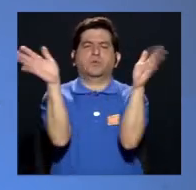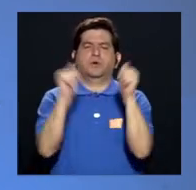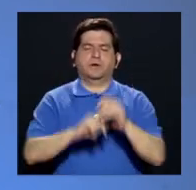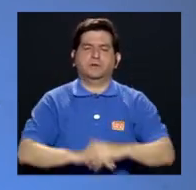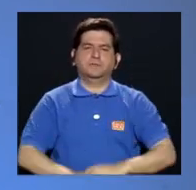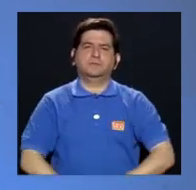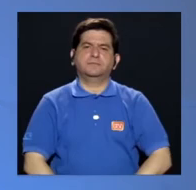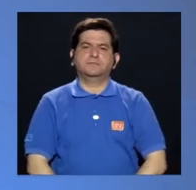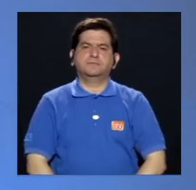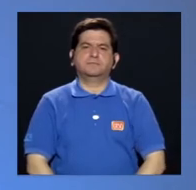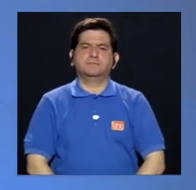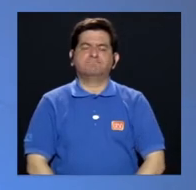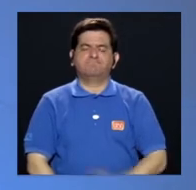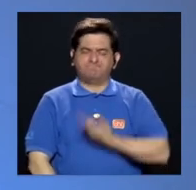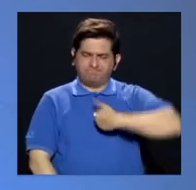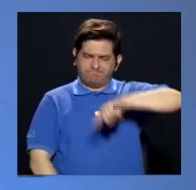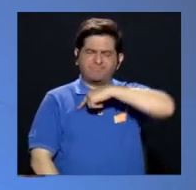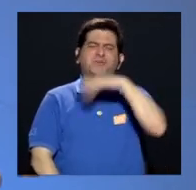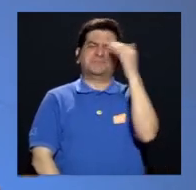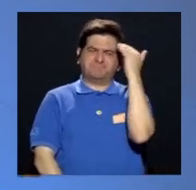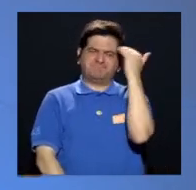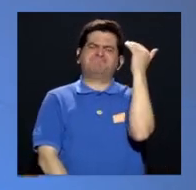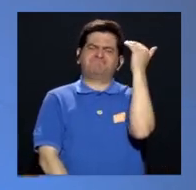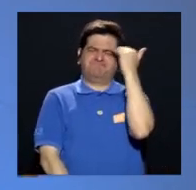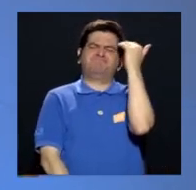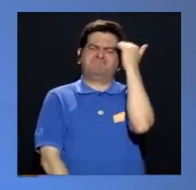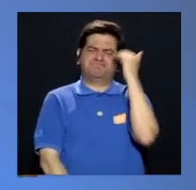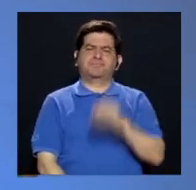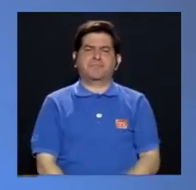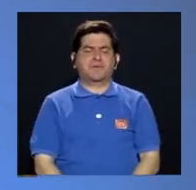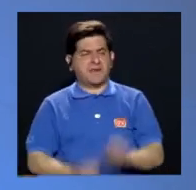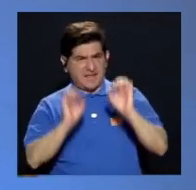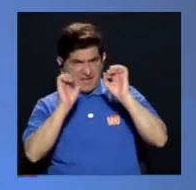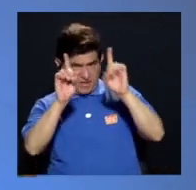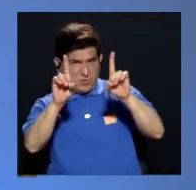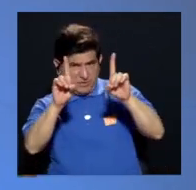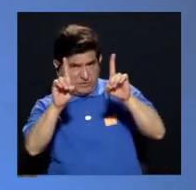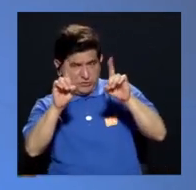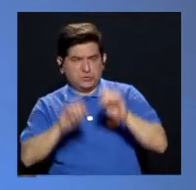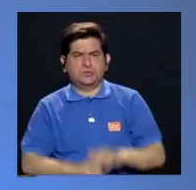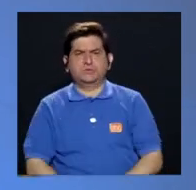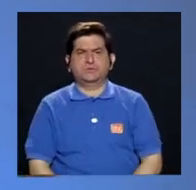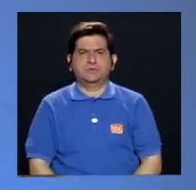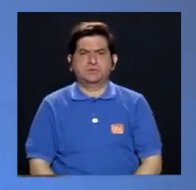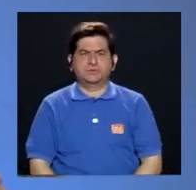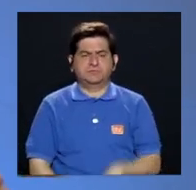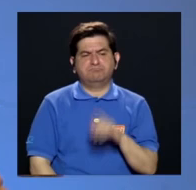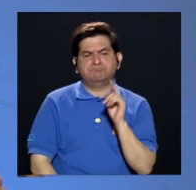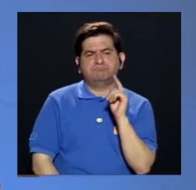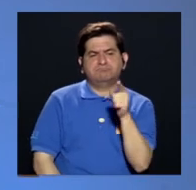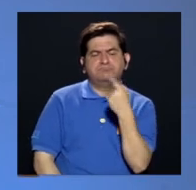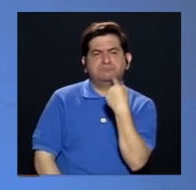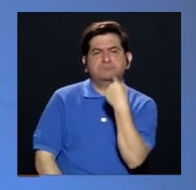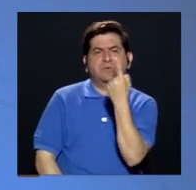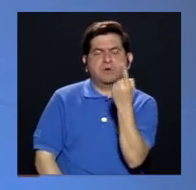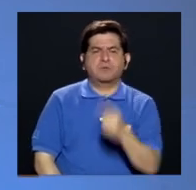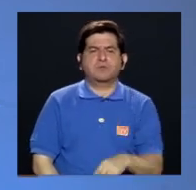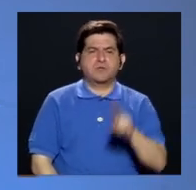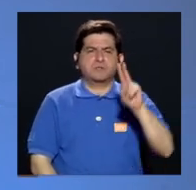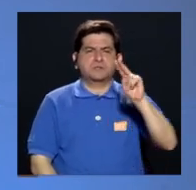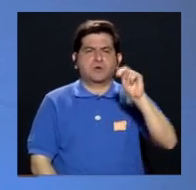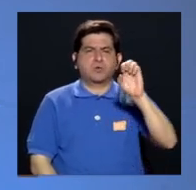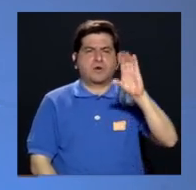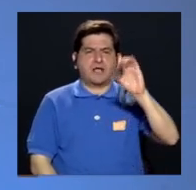pública. Sabemos muy bien que la educación es un, como lo dice la